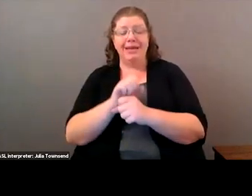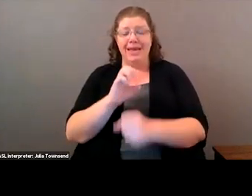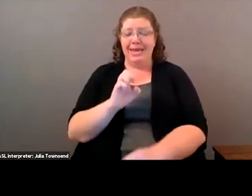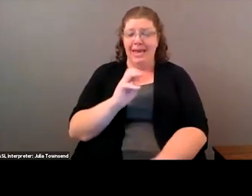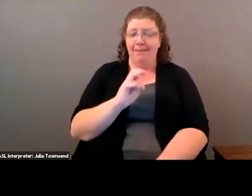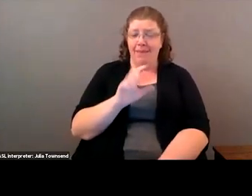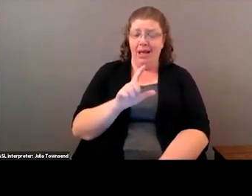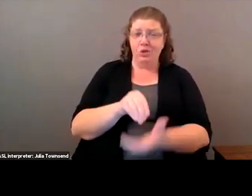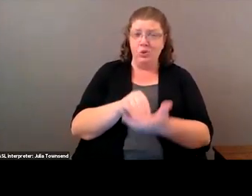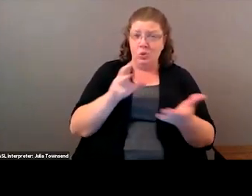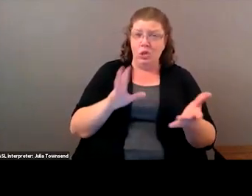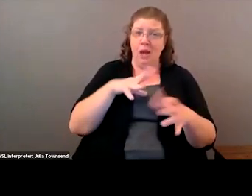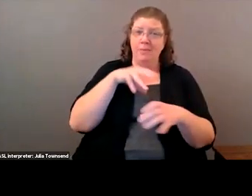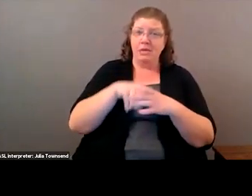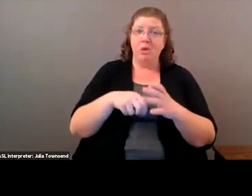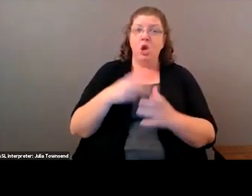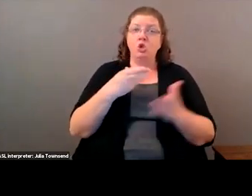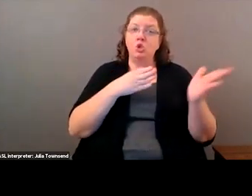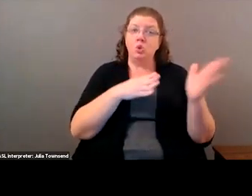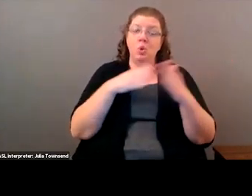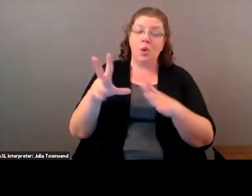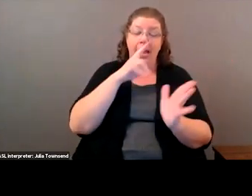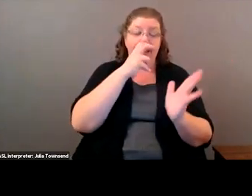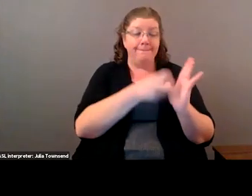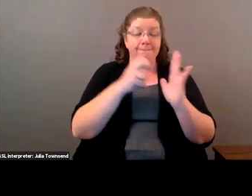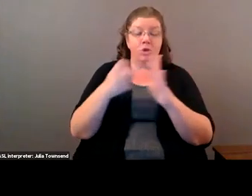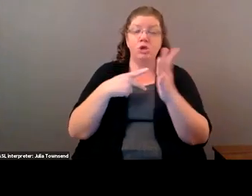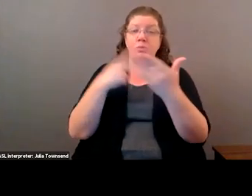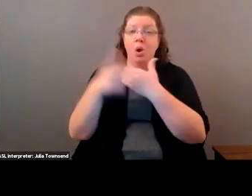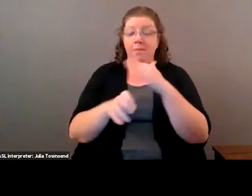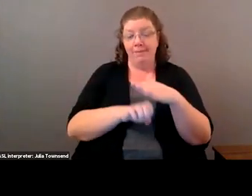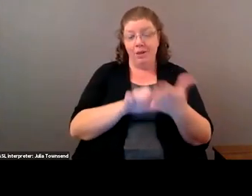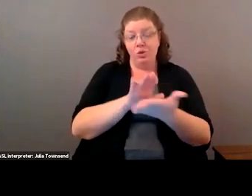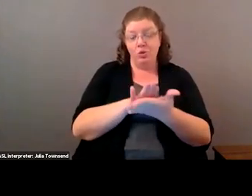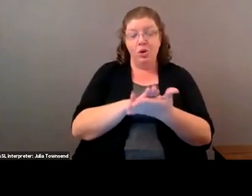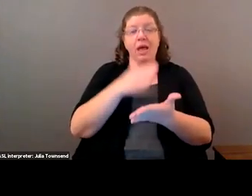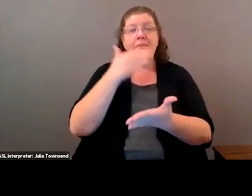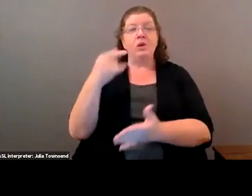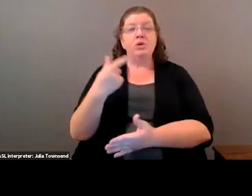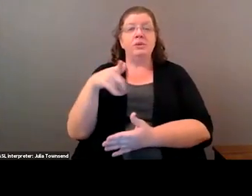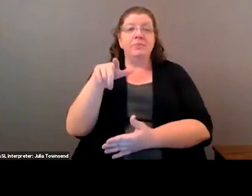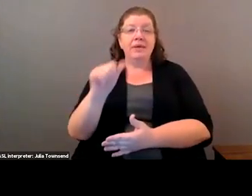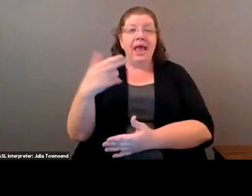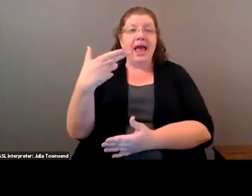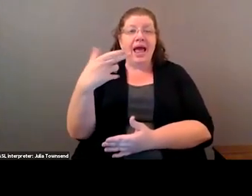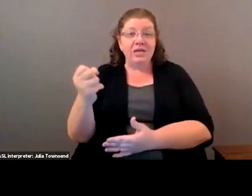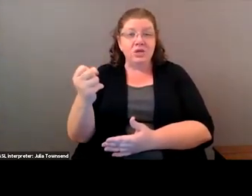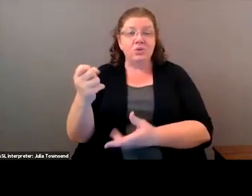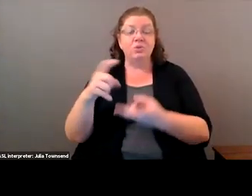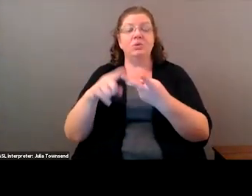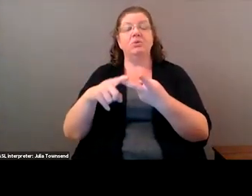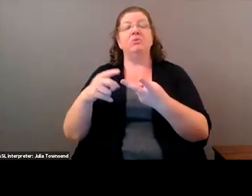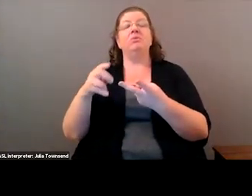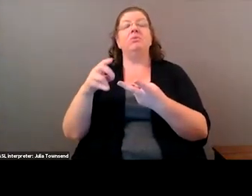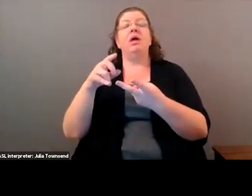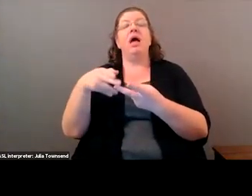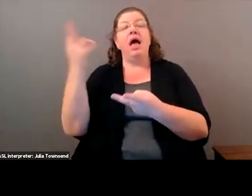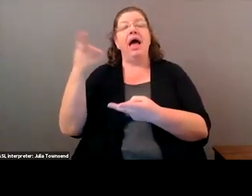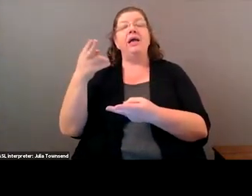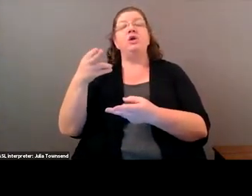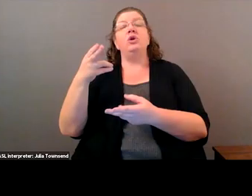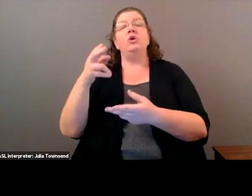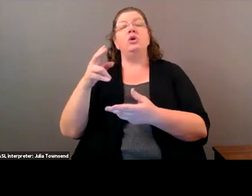en la preparatoria de más allá los estudiantes que participaron en programas en la inmersión lingüística en la primaria tienen un mejor promedio en la